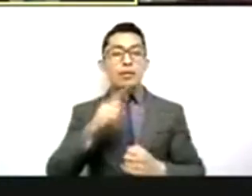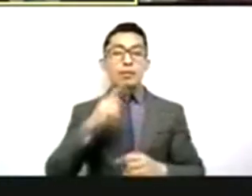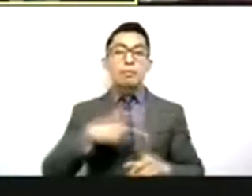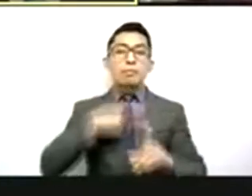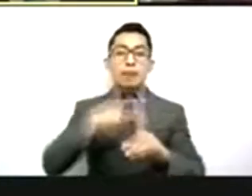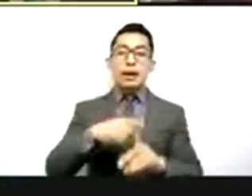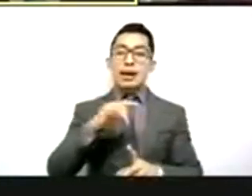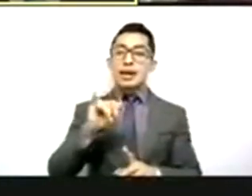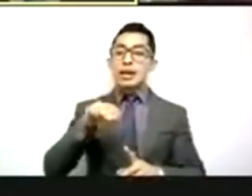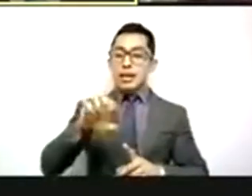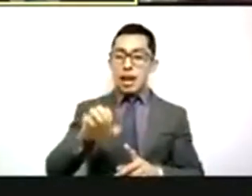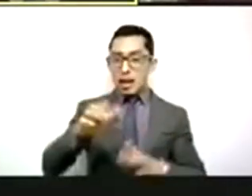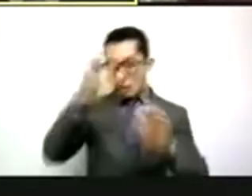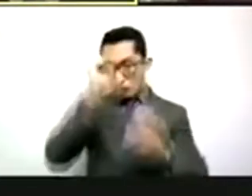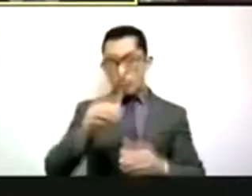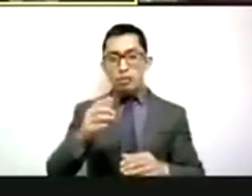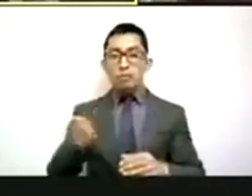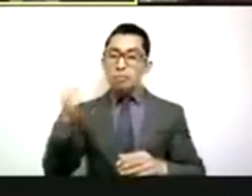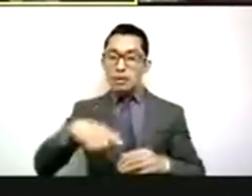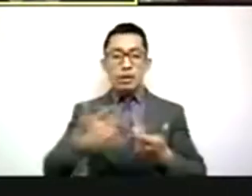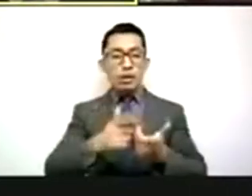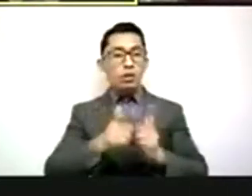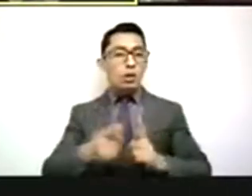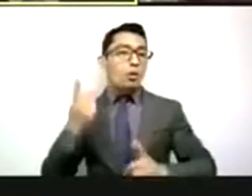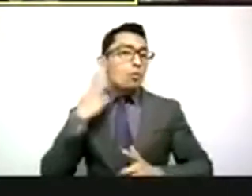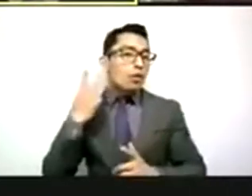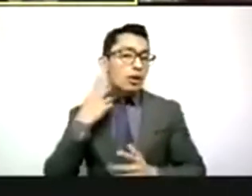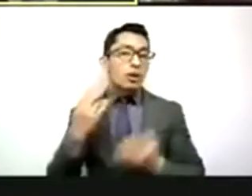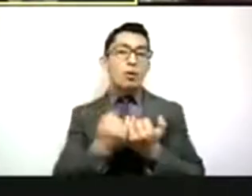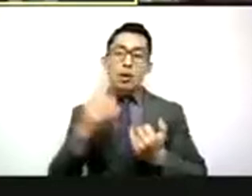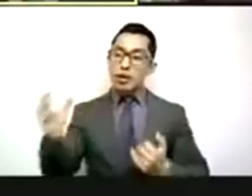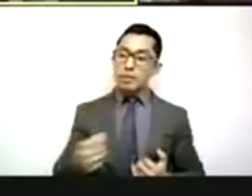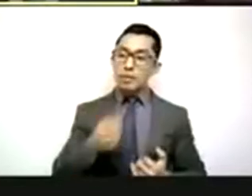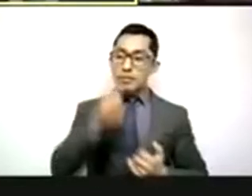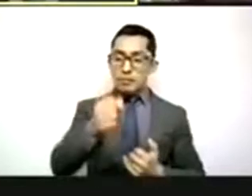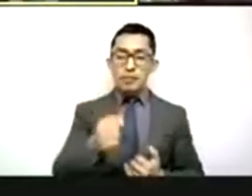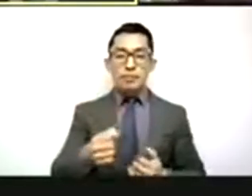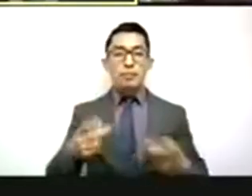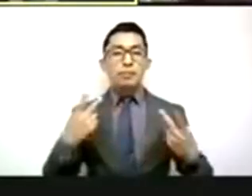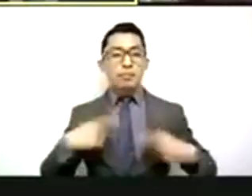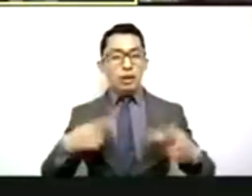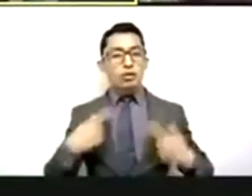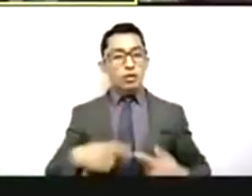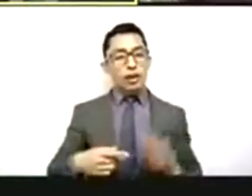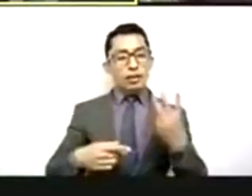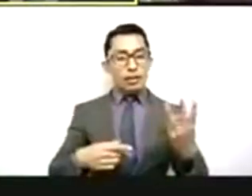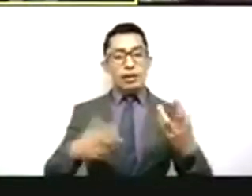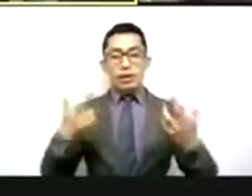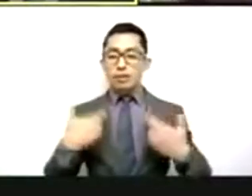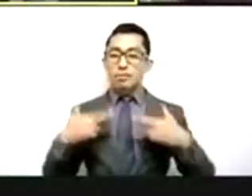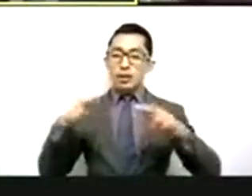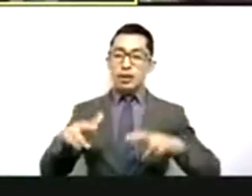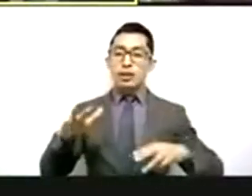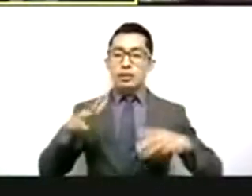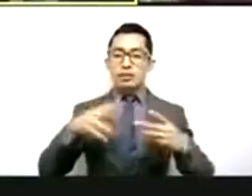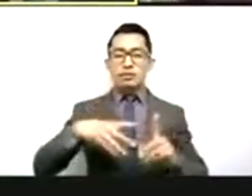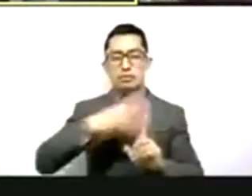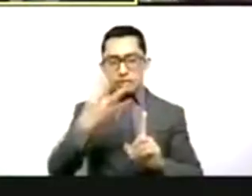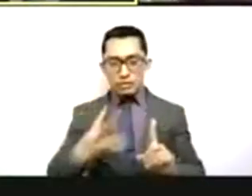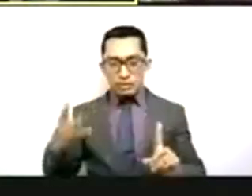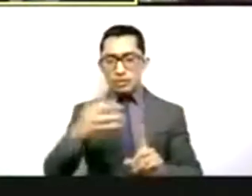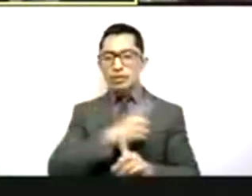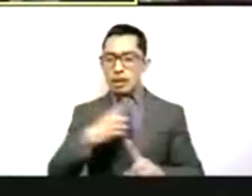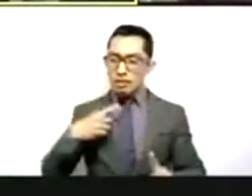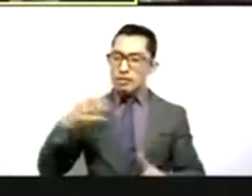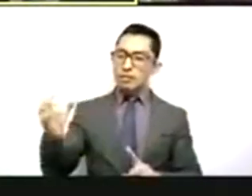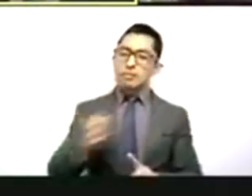los partidos políticos a postular 3 fórmulas integradas por personas representantes de la diversidad sexual,